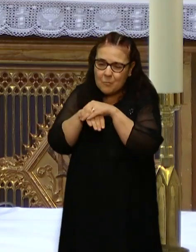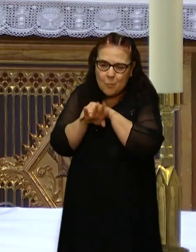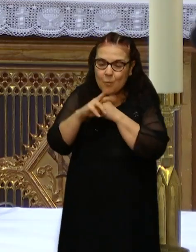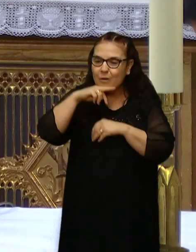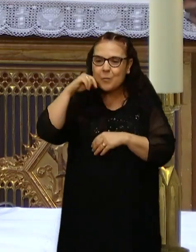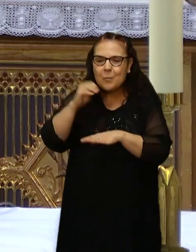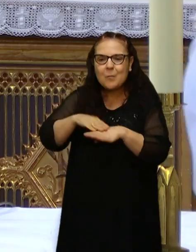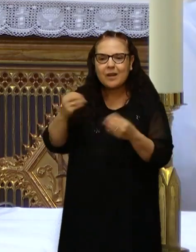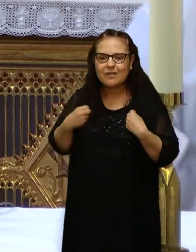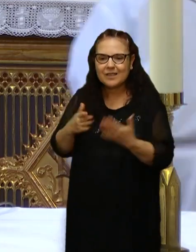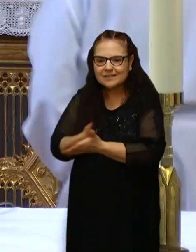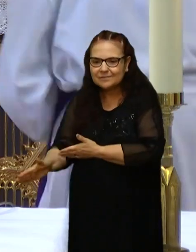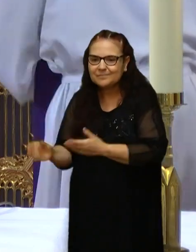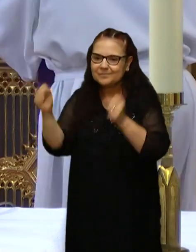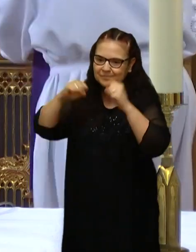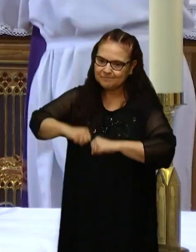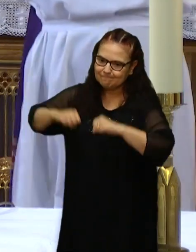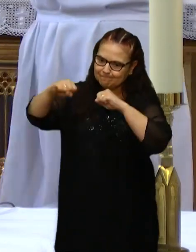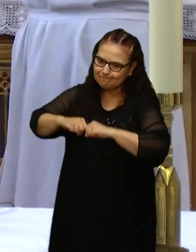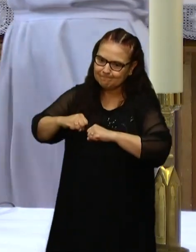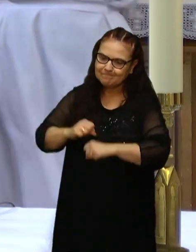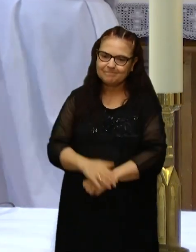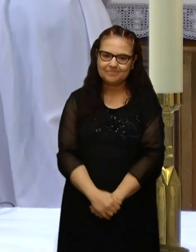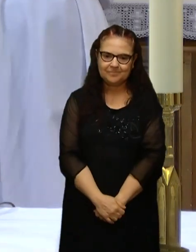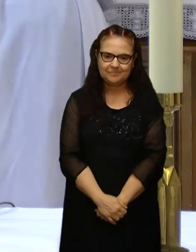me guarden para la vida eterna. Amén.